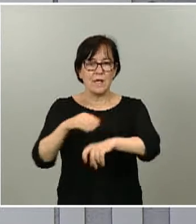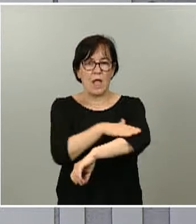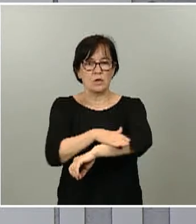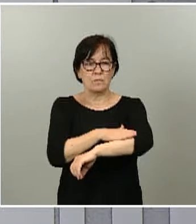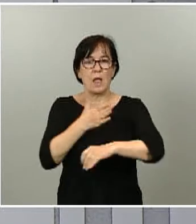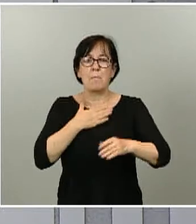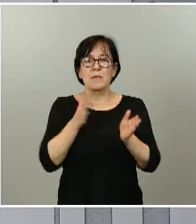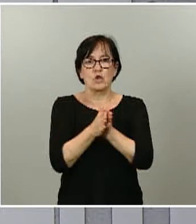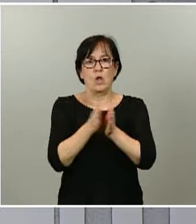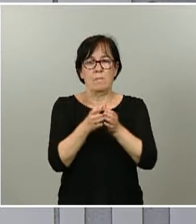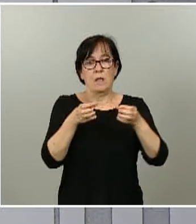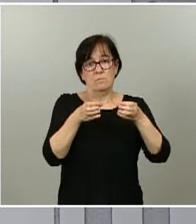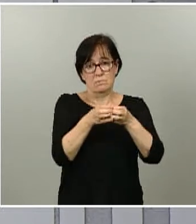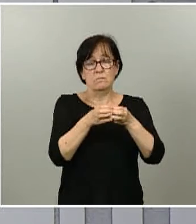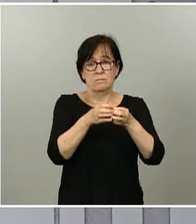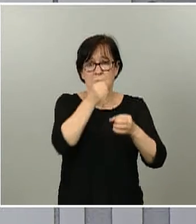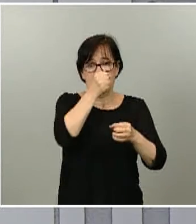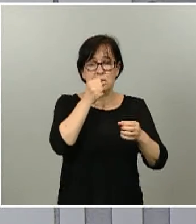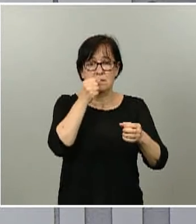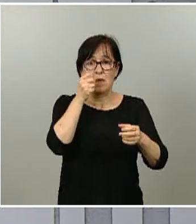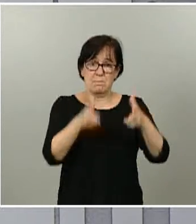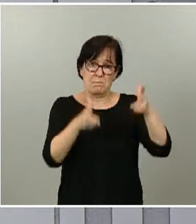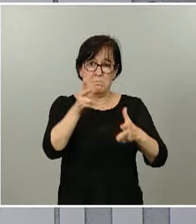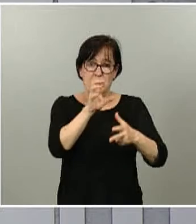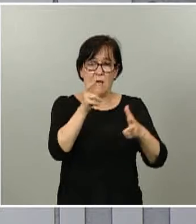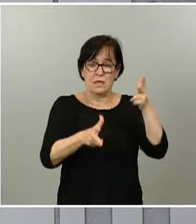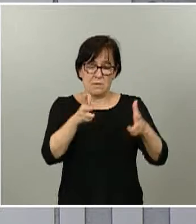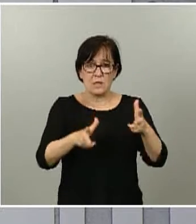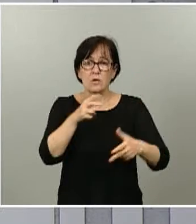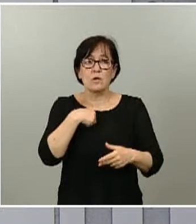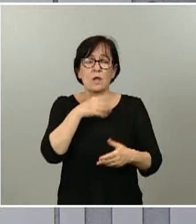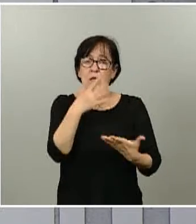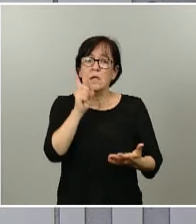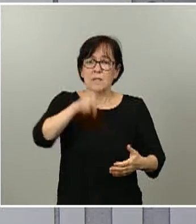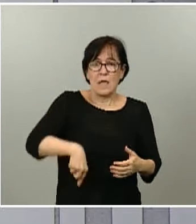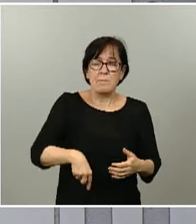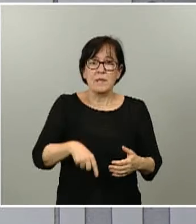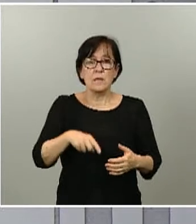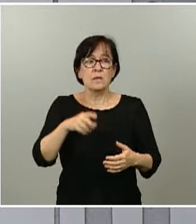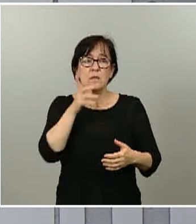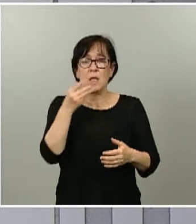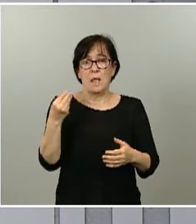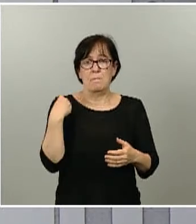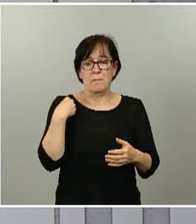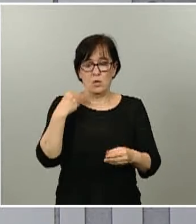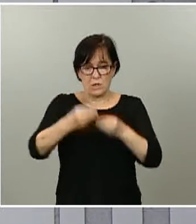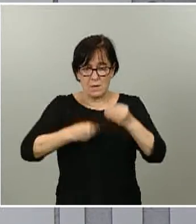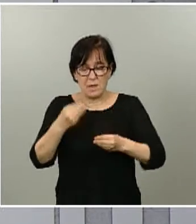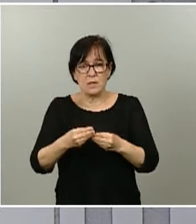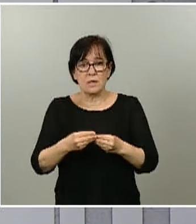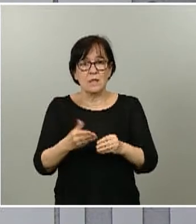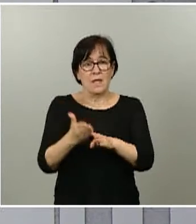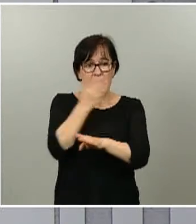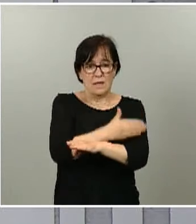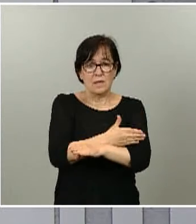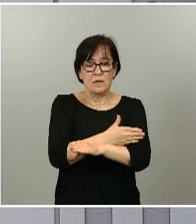compañera Idoia Mendia y trasladarle, ¿no? También en el contexto de la pregunta que me hacían anteriormente, ¿no?